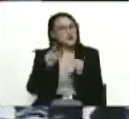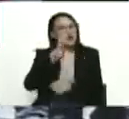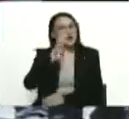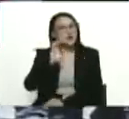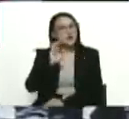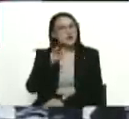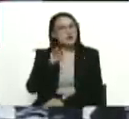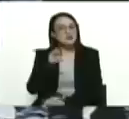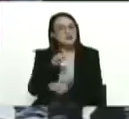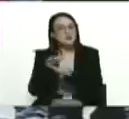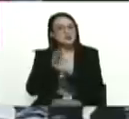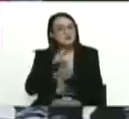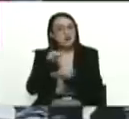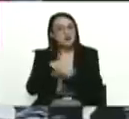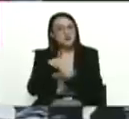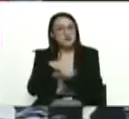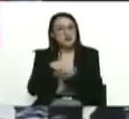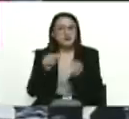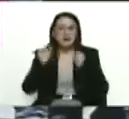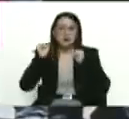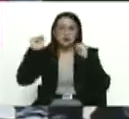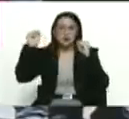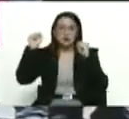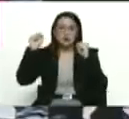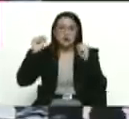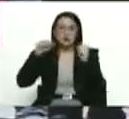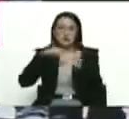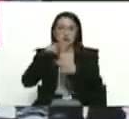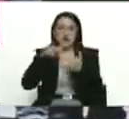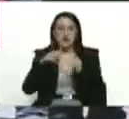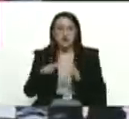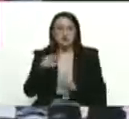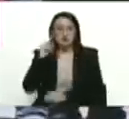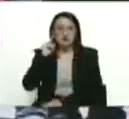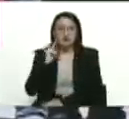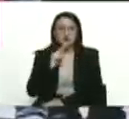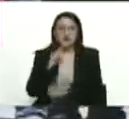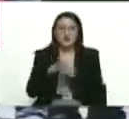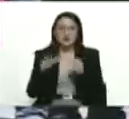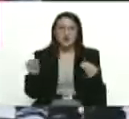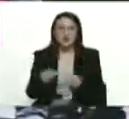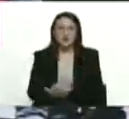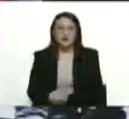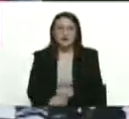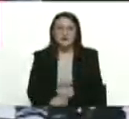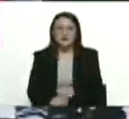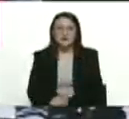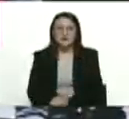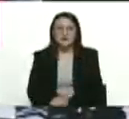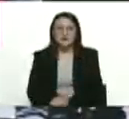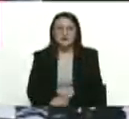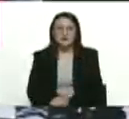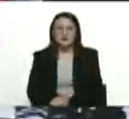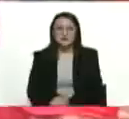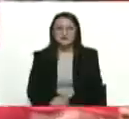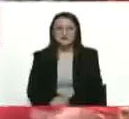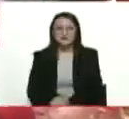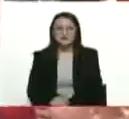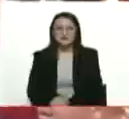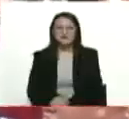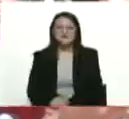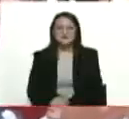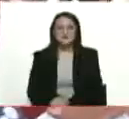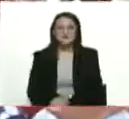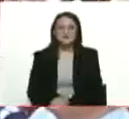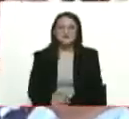municipio Miranda fueron triunfo para la revolución bolivariana. Todas. Creo que muy pocos